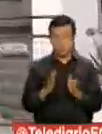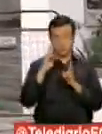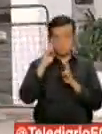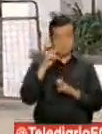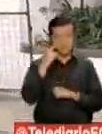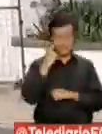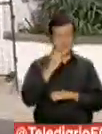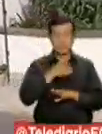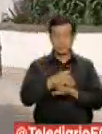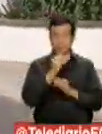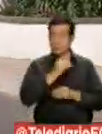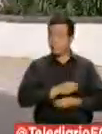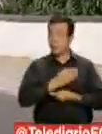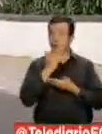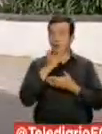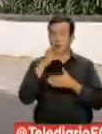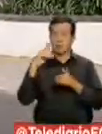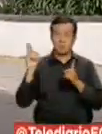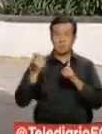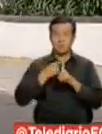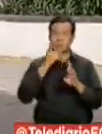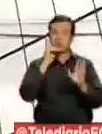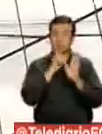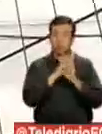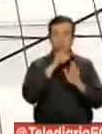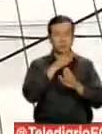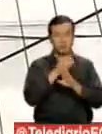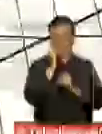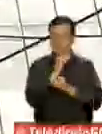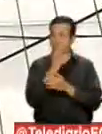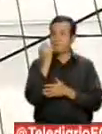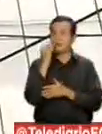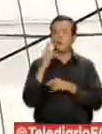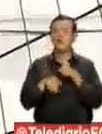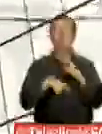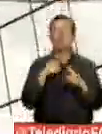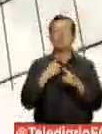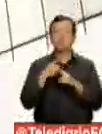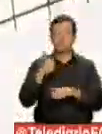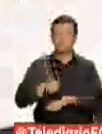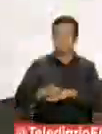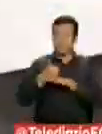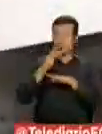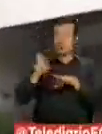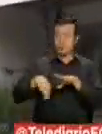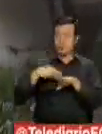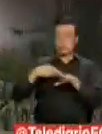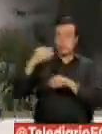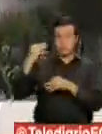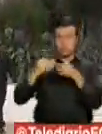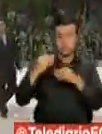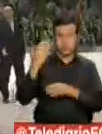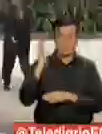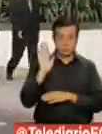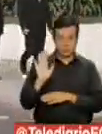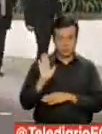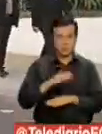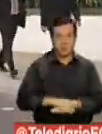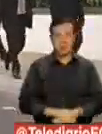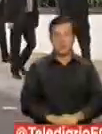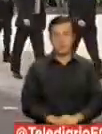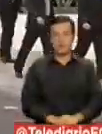se pronunciarán posterior a la audiencia de formulación de cargos, cuya fecha la decidirá la Corte Nacional de Justicia. Olga